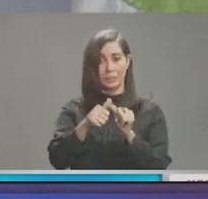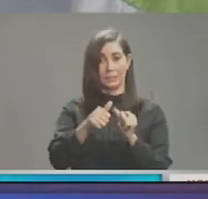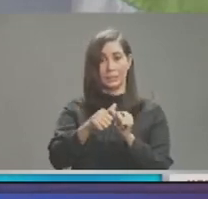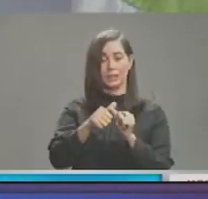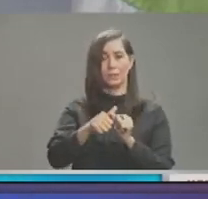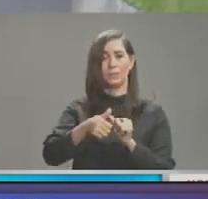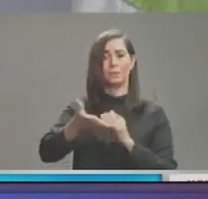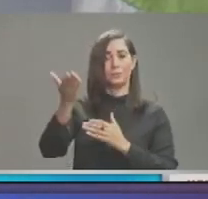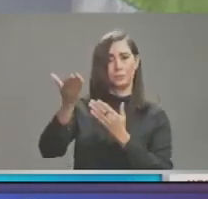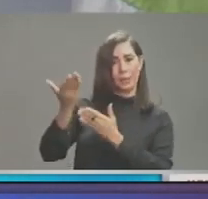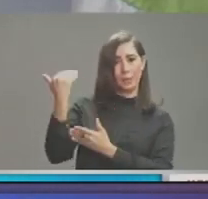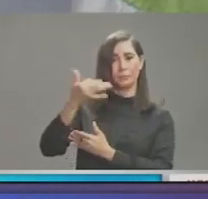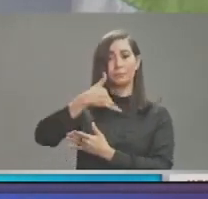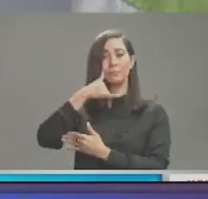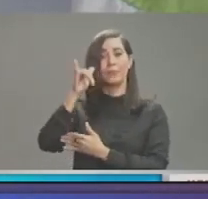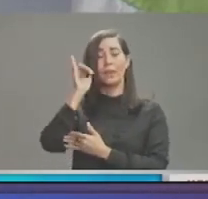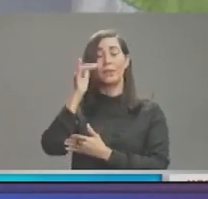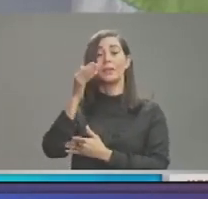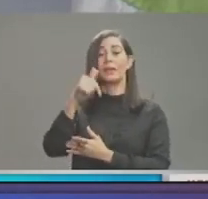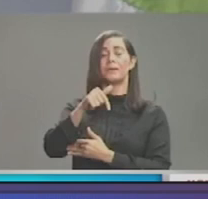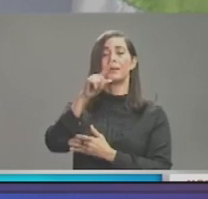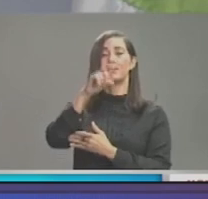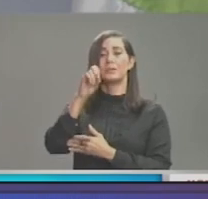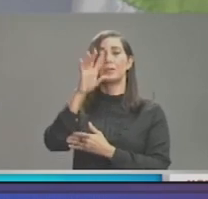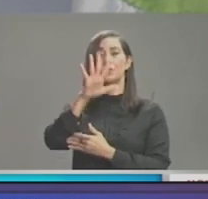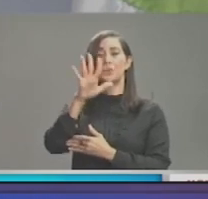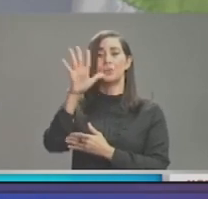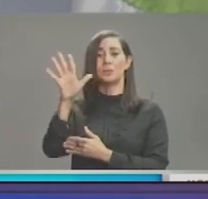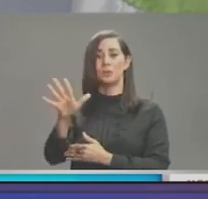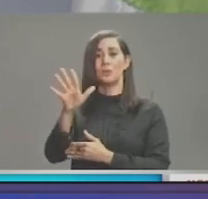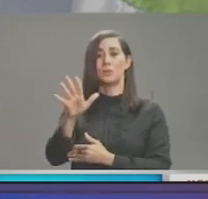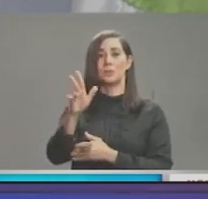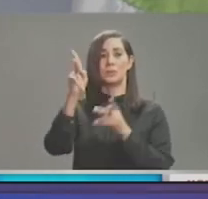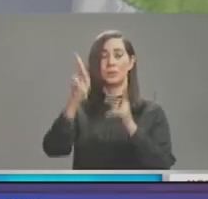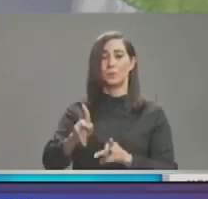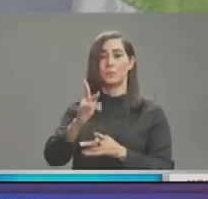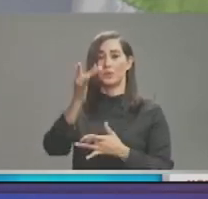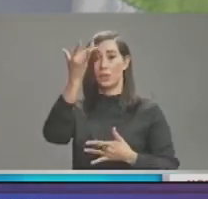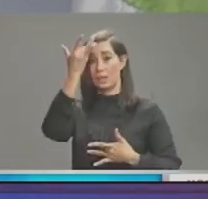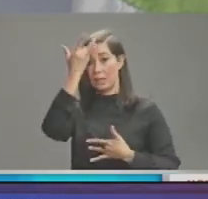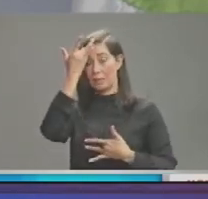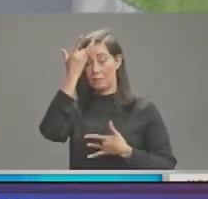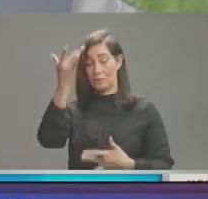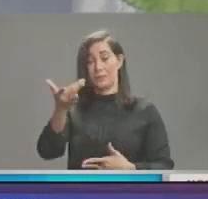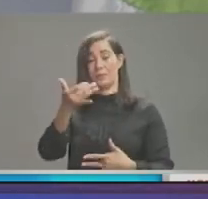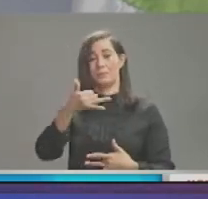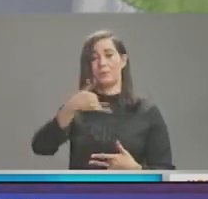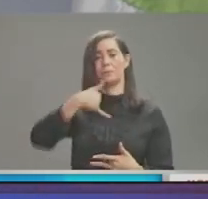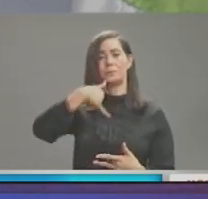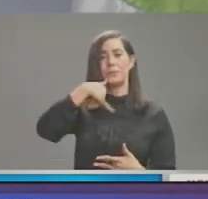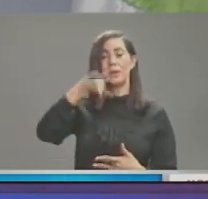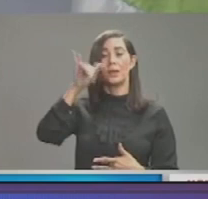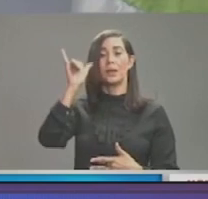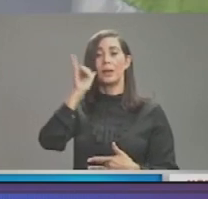Antes de ayer teníamos 155 personas en UCI. Ayer el boletín